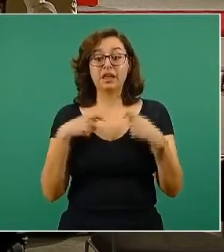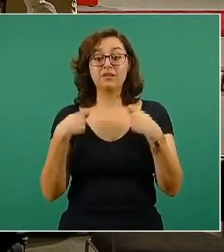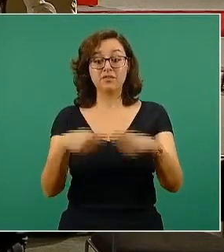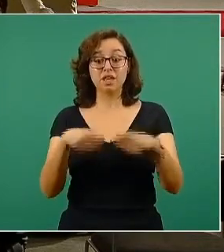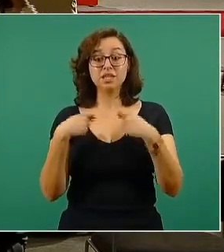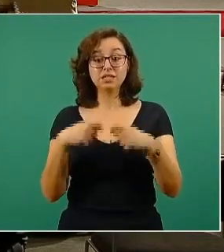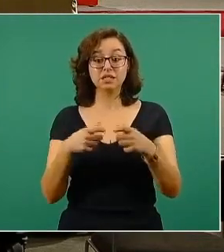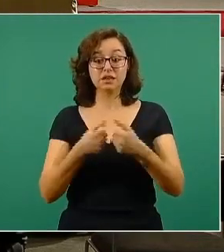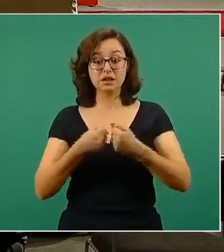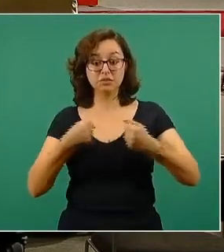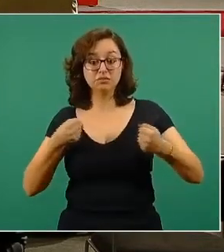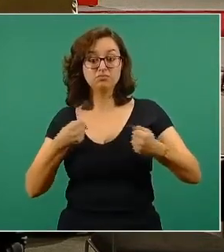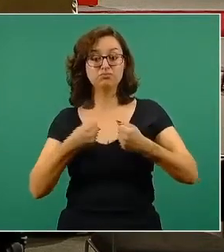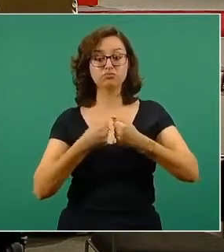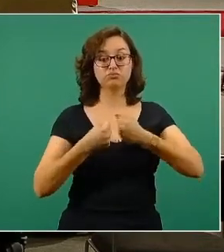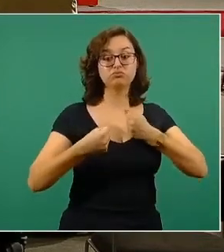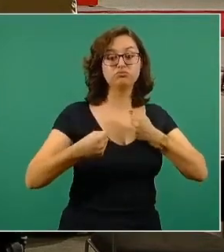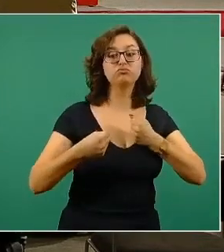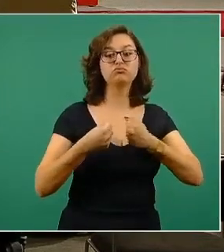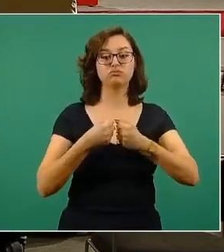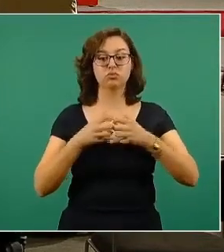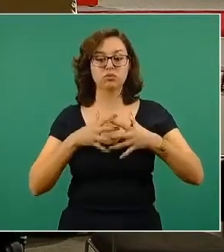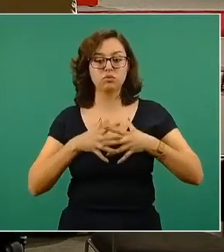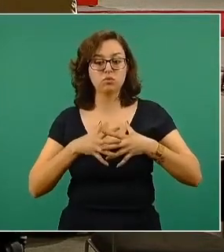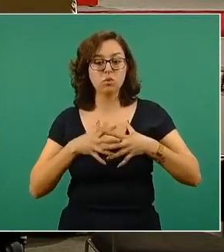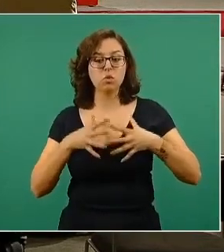flexibles, porque los pulmones básicamente